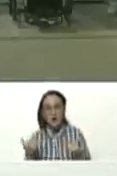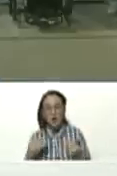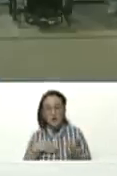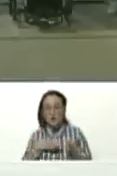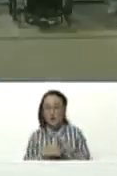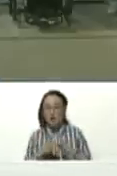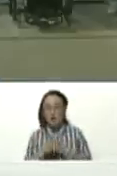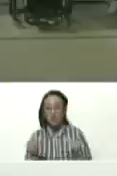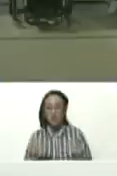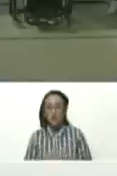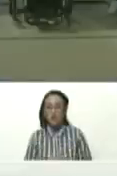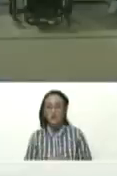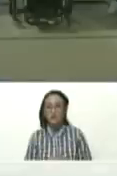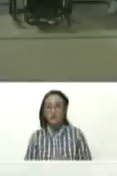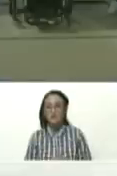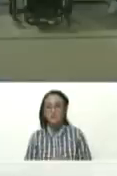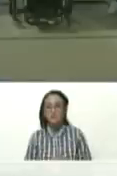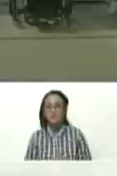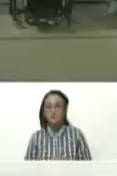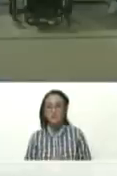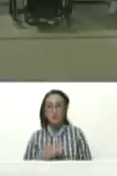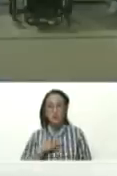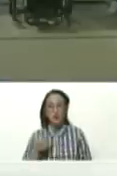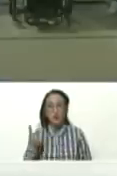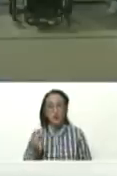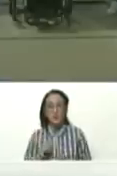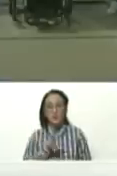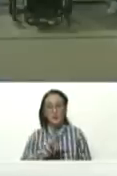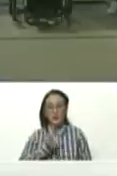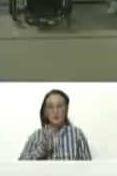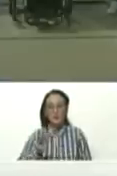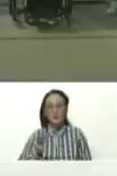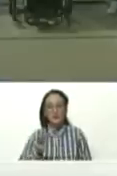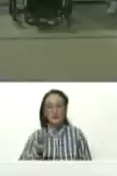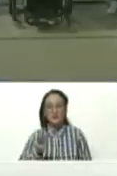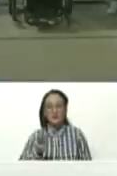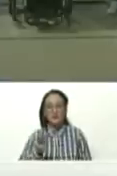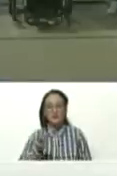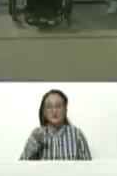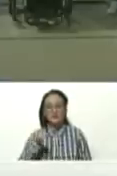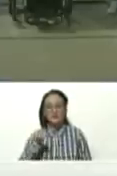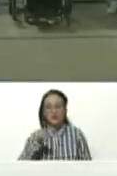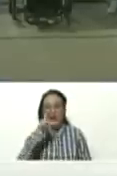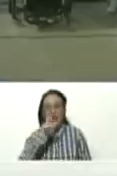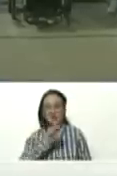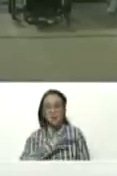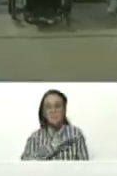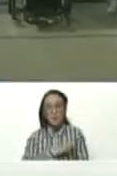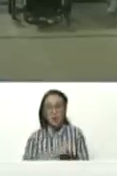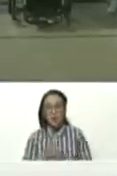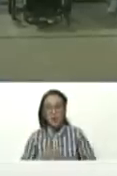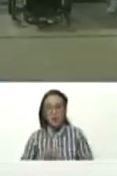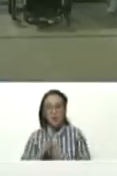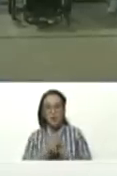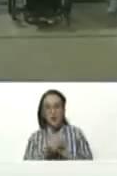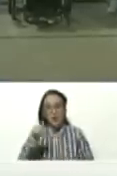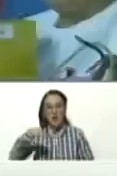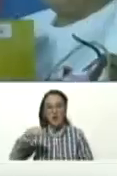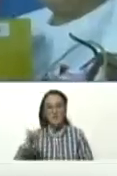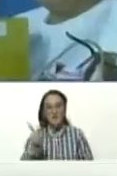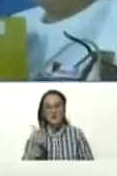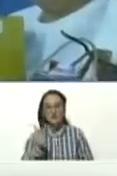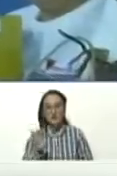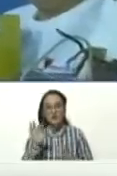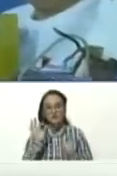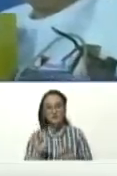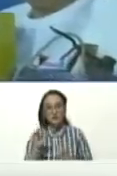todo. Porque quiero que el 2023 sea el año del poder comunal en Venezuela.